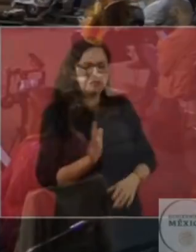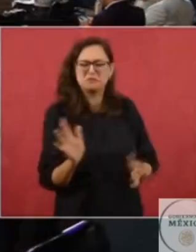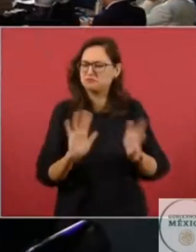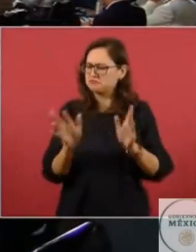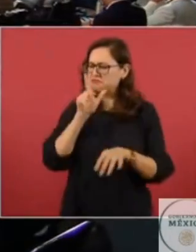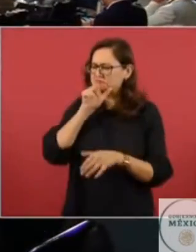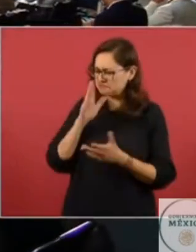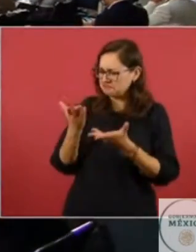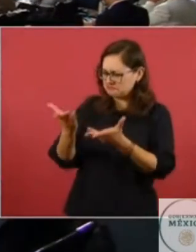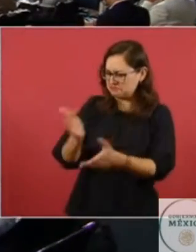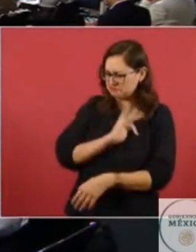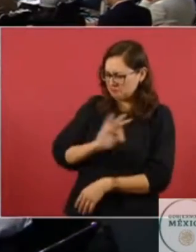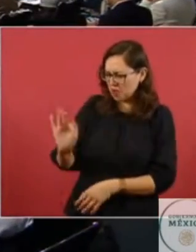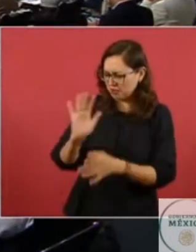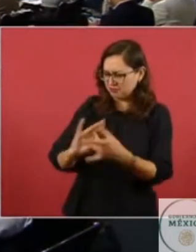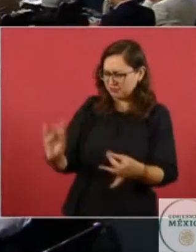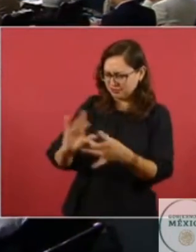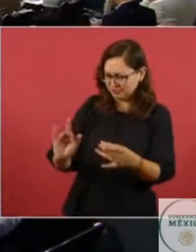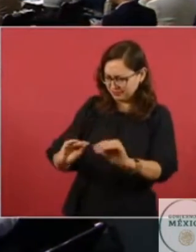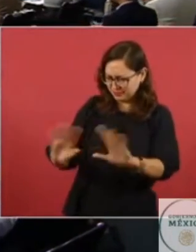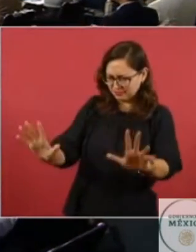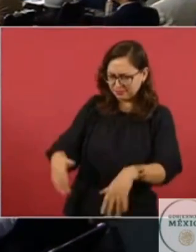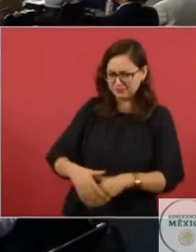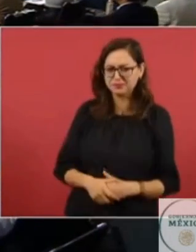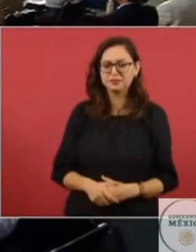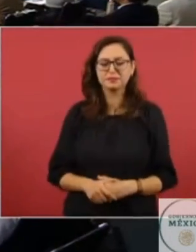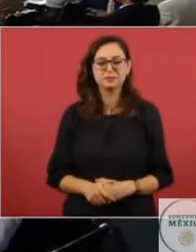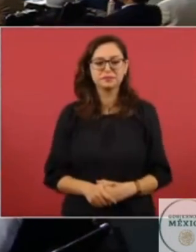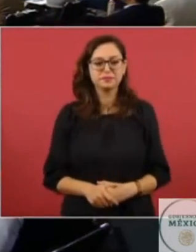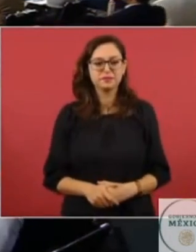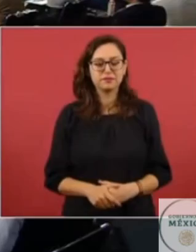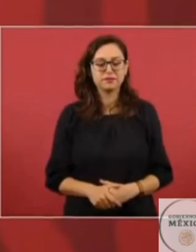que esperar un poco de tiempo para poder